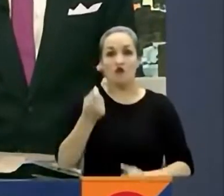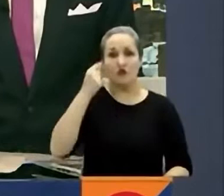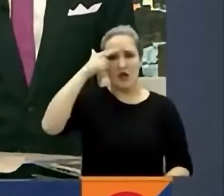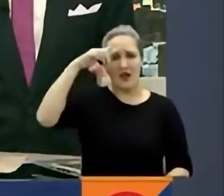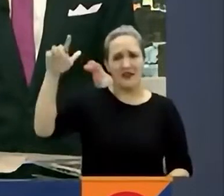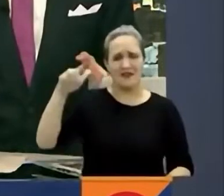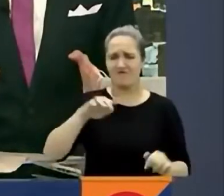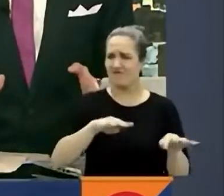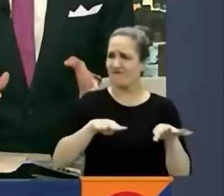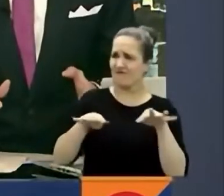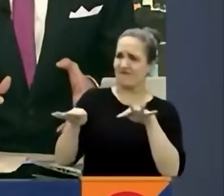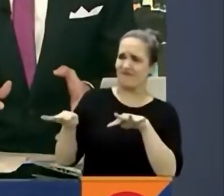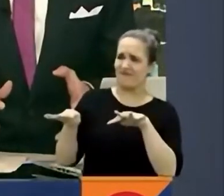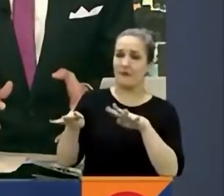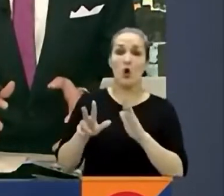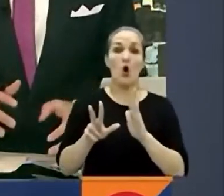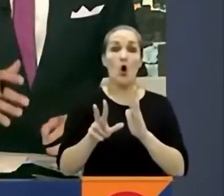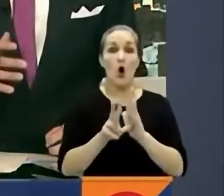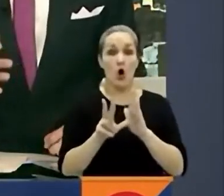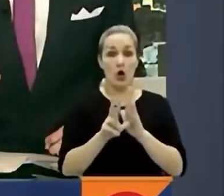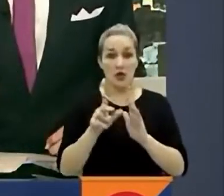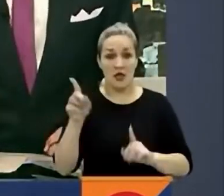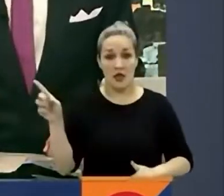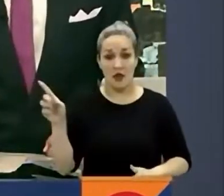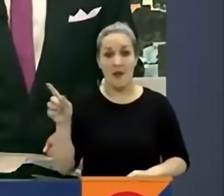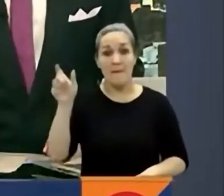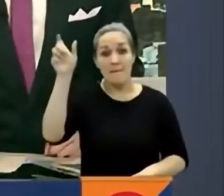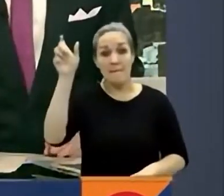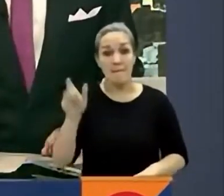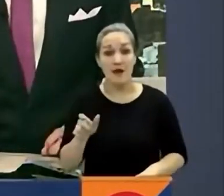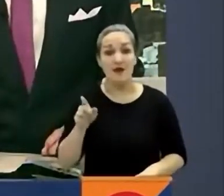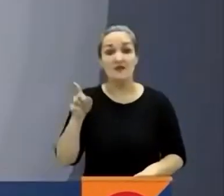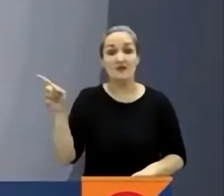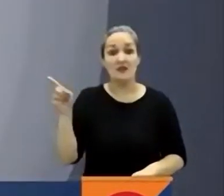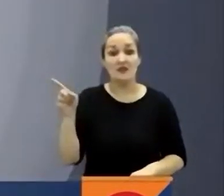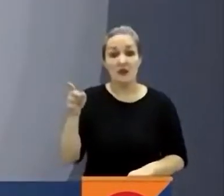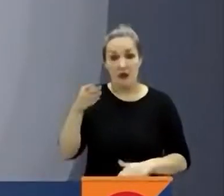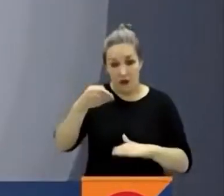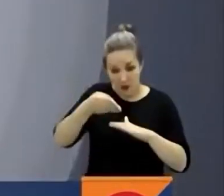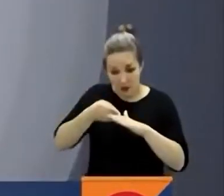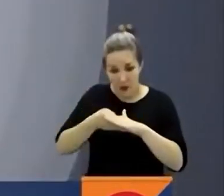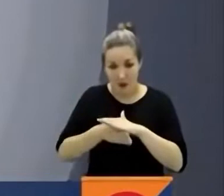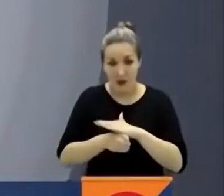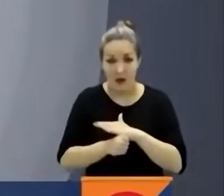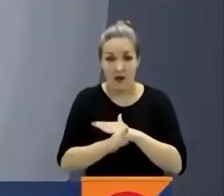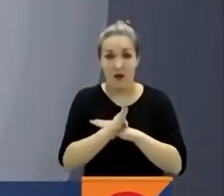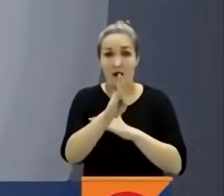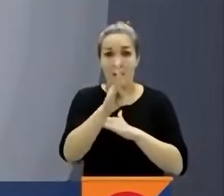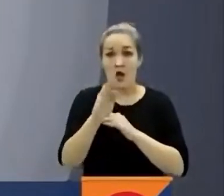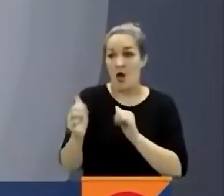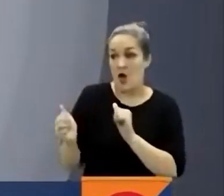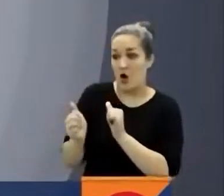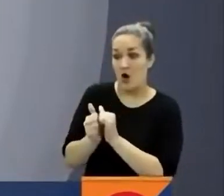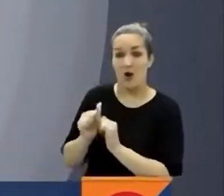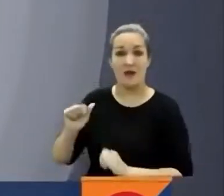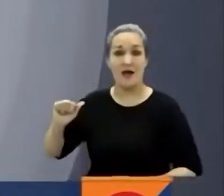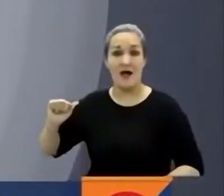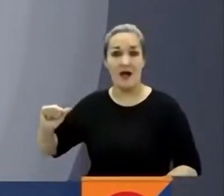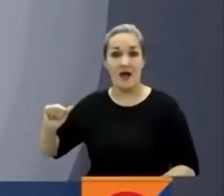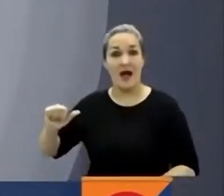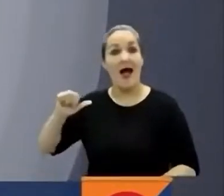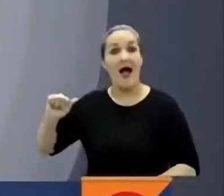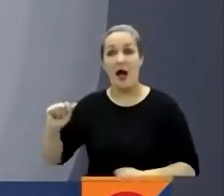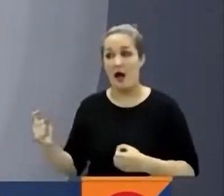un comunicado emitido por la policía, el congresista intentó ingresar con una acompañante sin estar debidamente